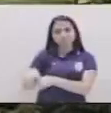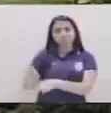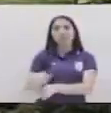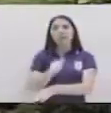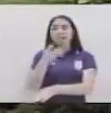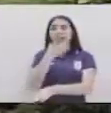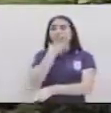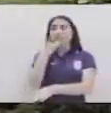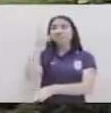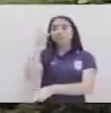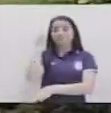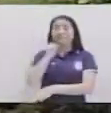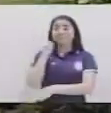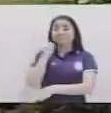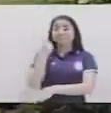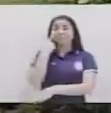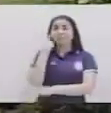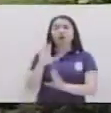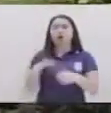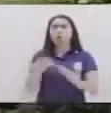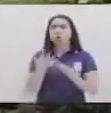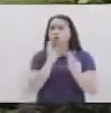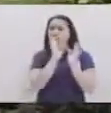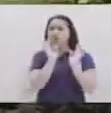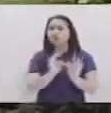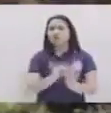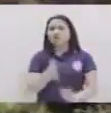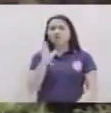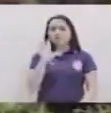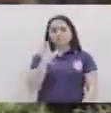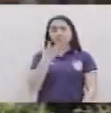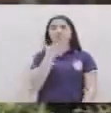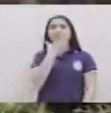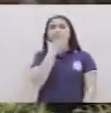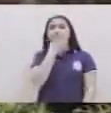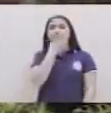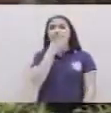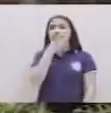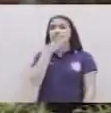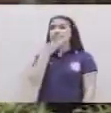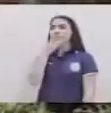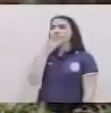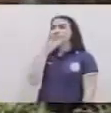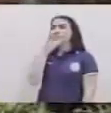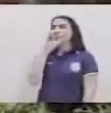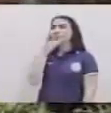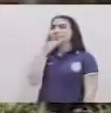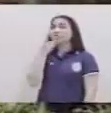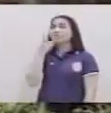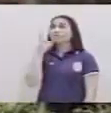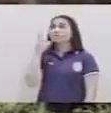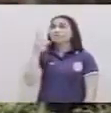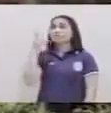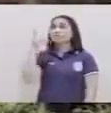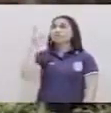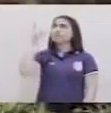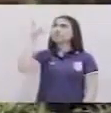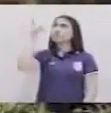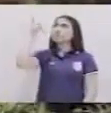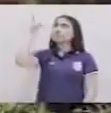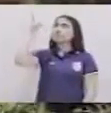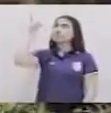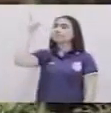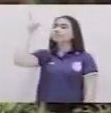que utilizaremos de referencia a la letra D con nuestra mano dominante y lo que haremos es simular la barba